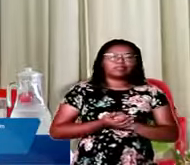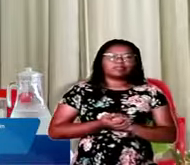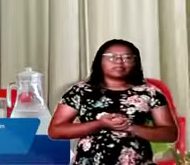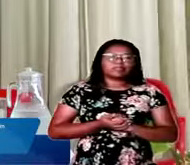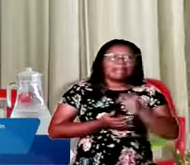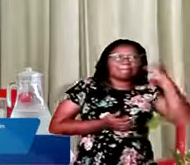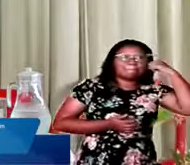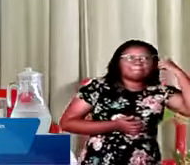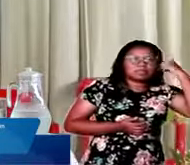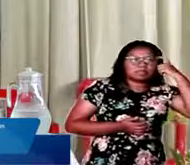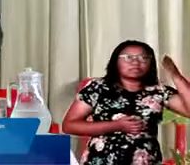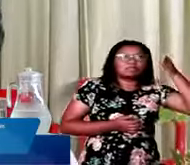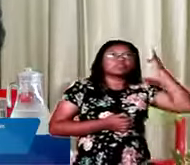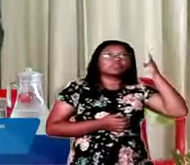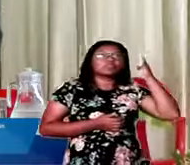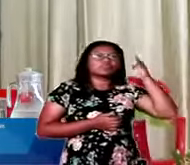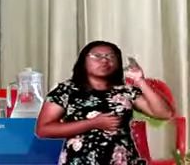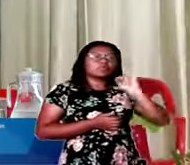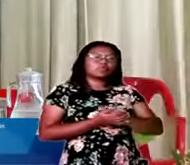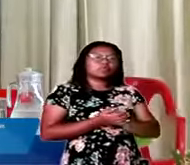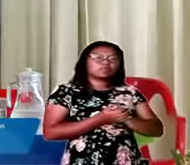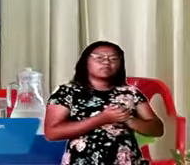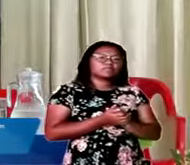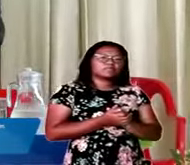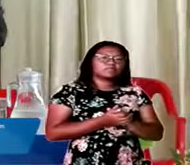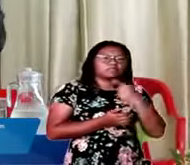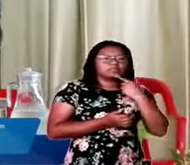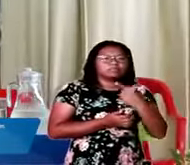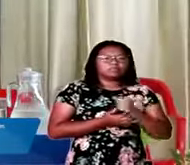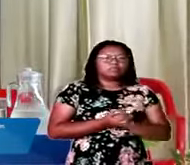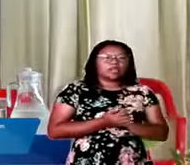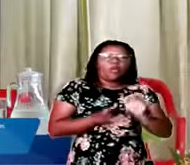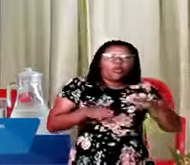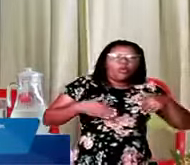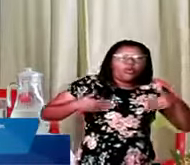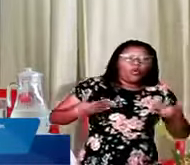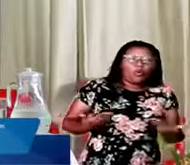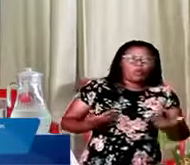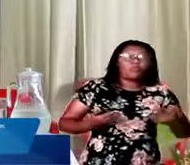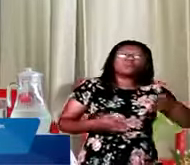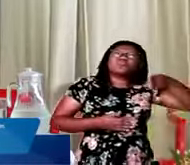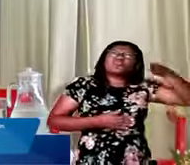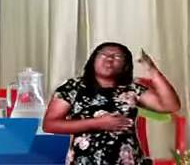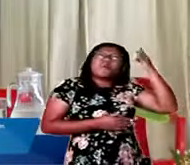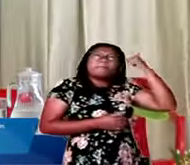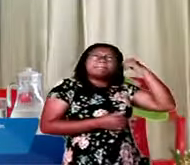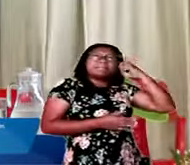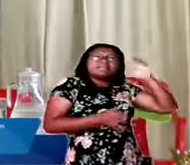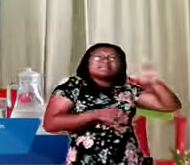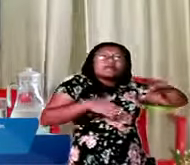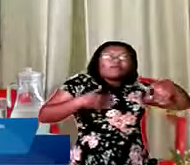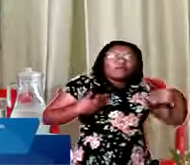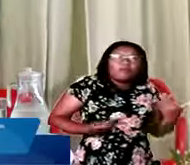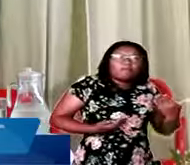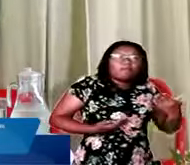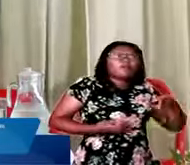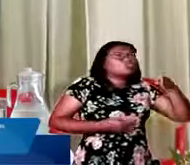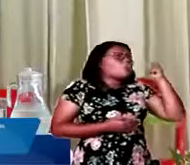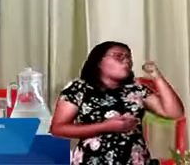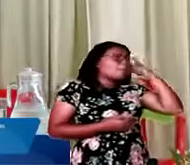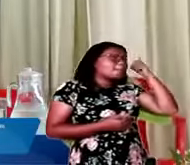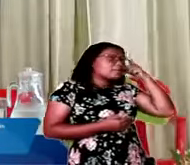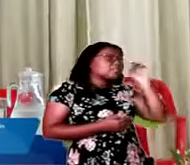el mandamiento, como sigue diciendo, ¿cómo es que Dios piensa? Y Dios piensa es así,